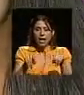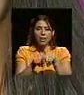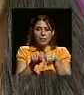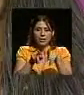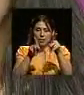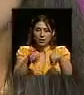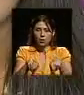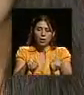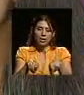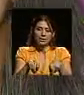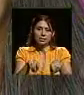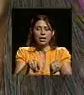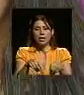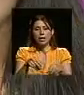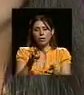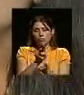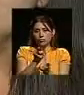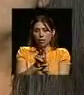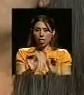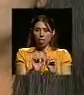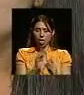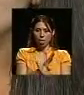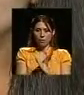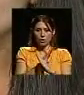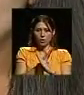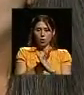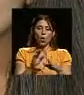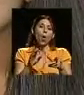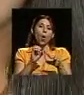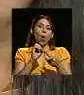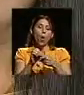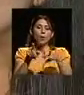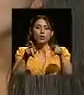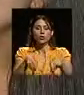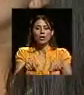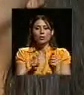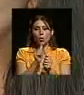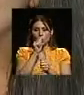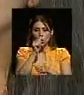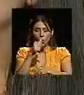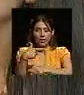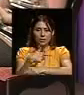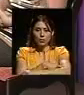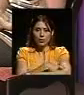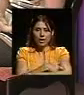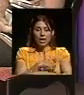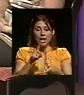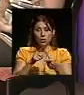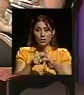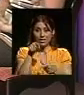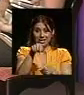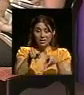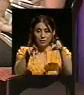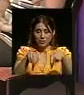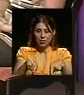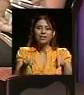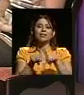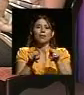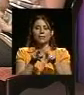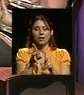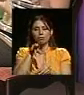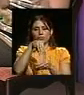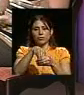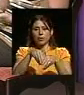relaciones sexuales que no se protegen o personas que usan drogas inyectables. Dentro de este grupo de personas tenemos también personas con